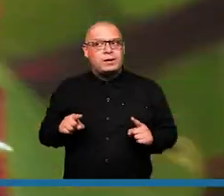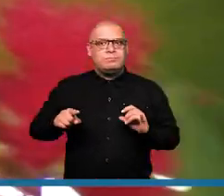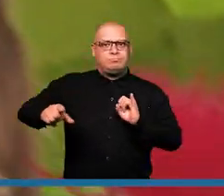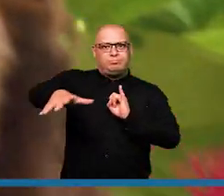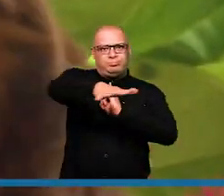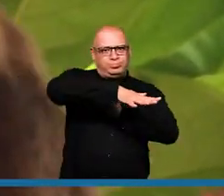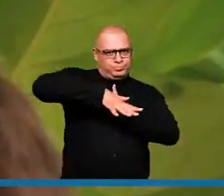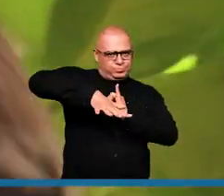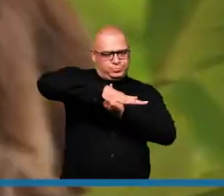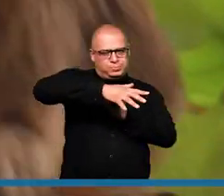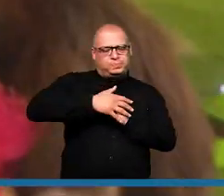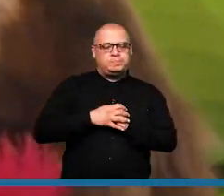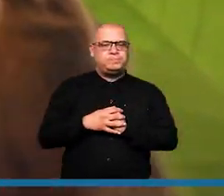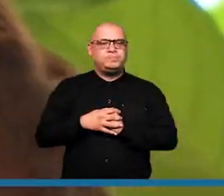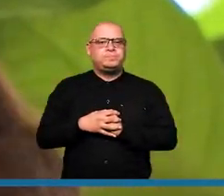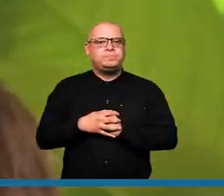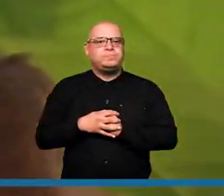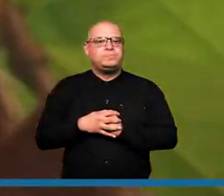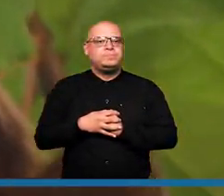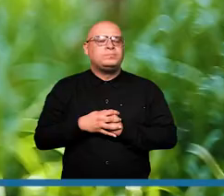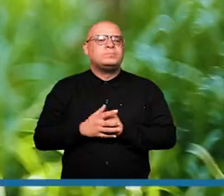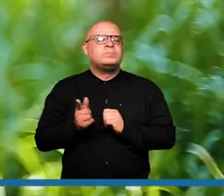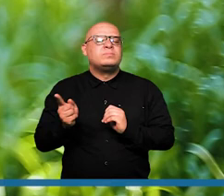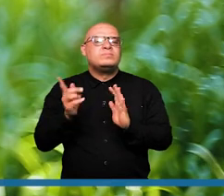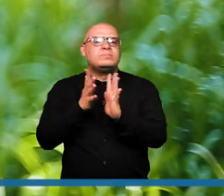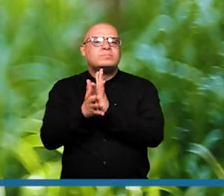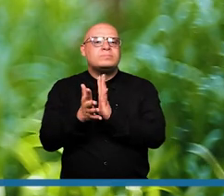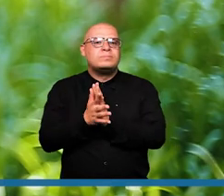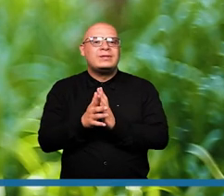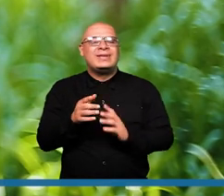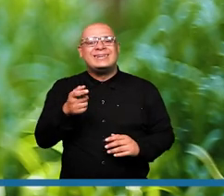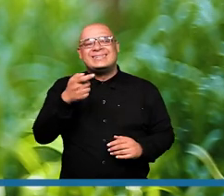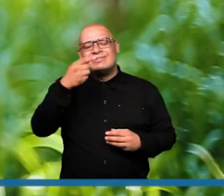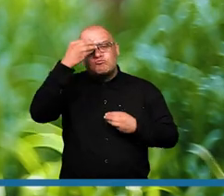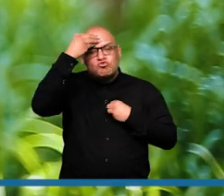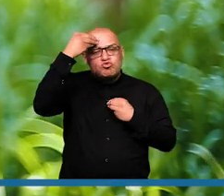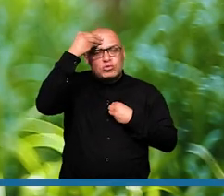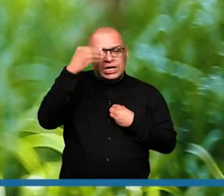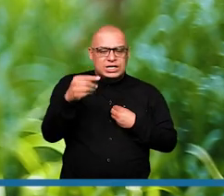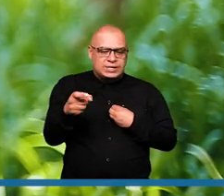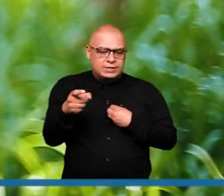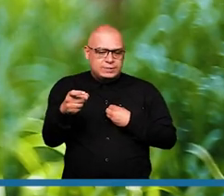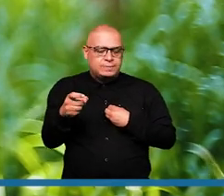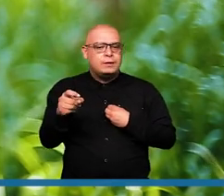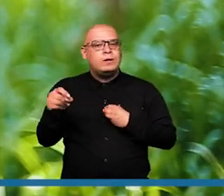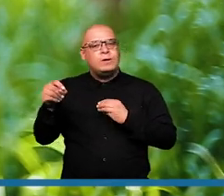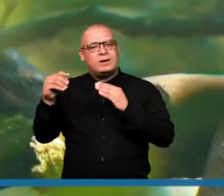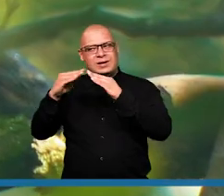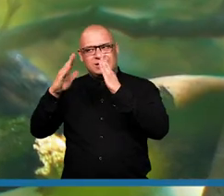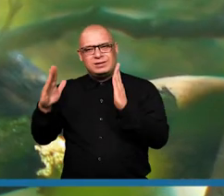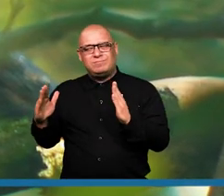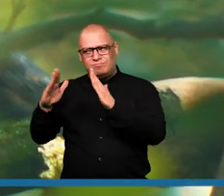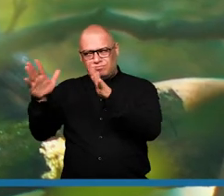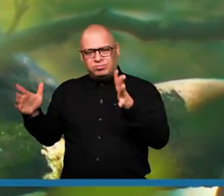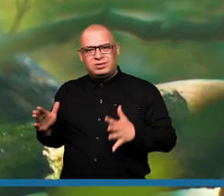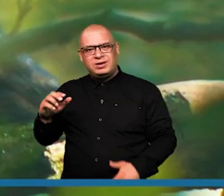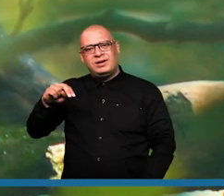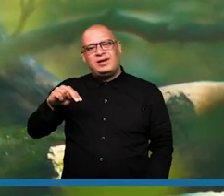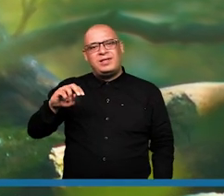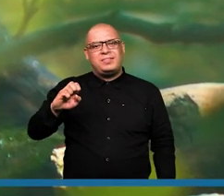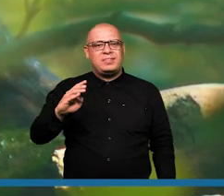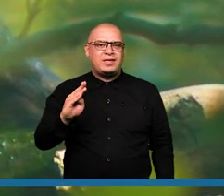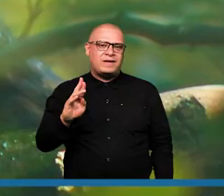metropolitana. Empezamos con el conversatorio de Tití Gris en la urbanización Nebraska, porque es una urbanización donde